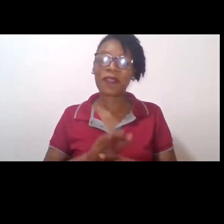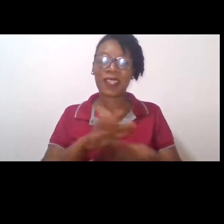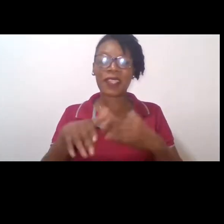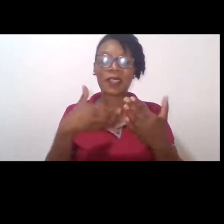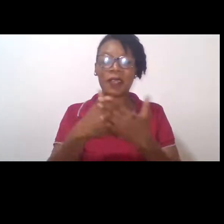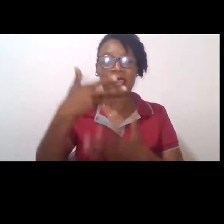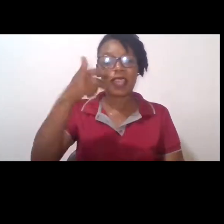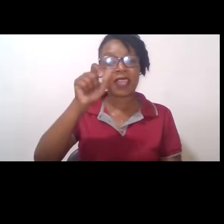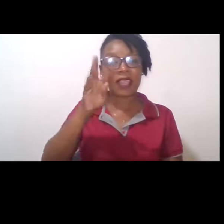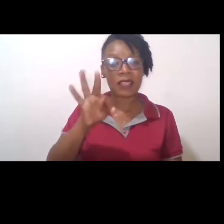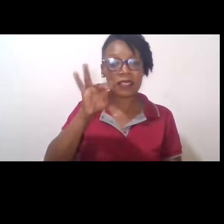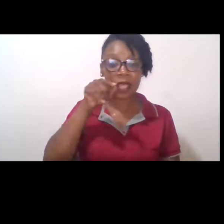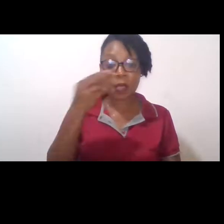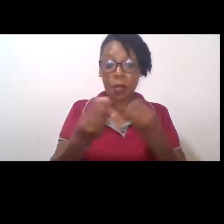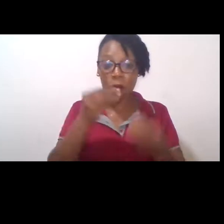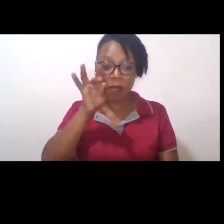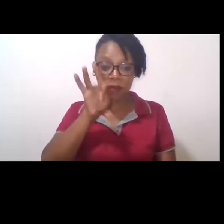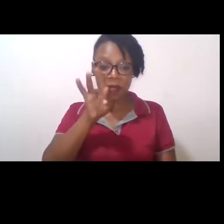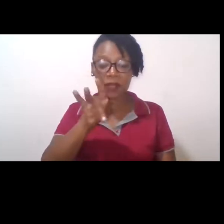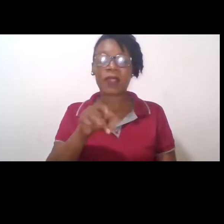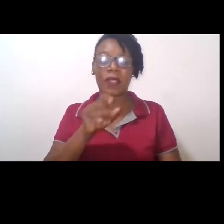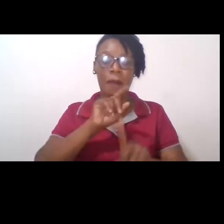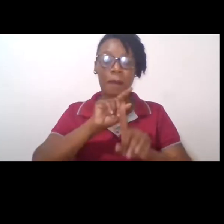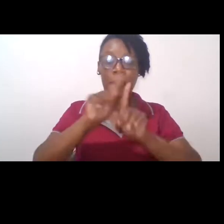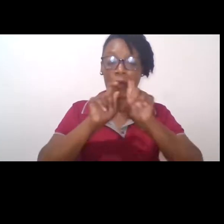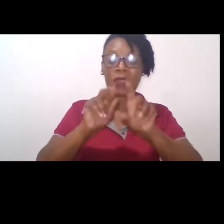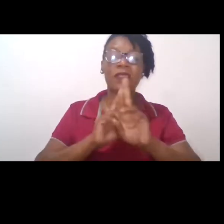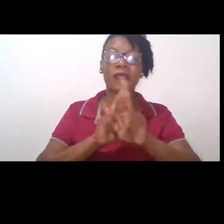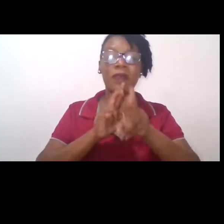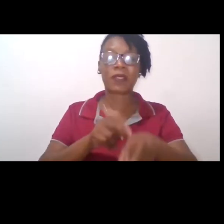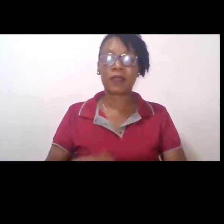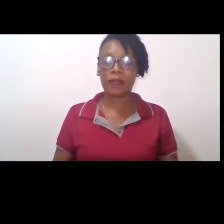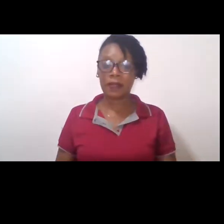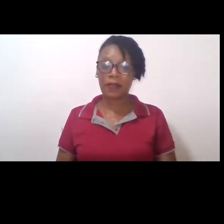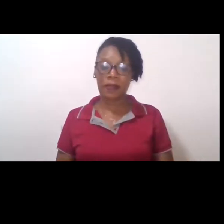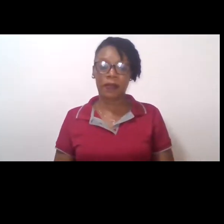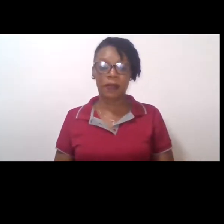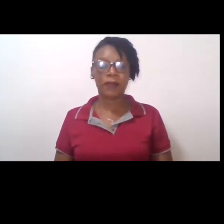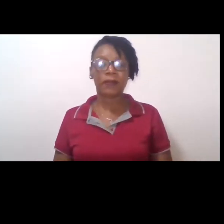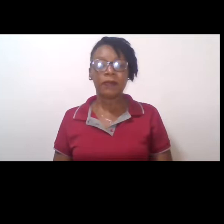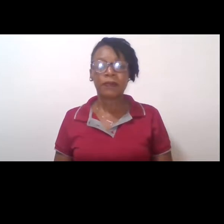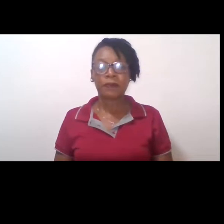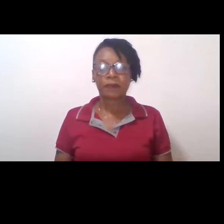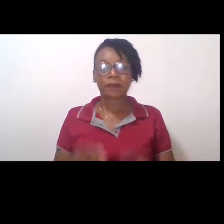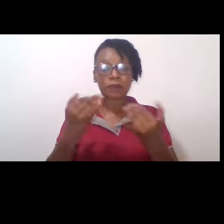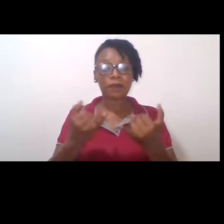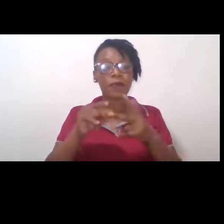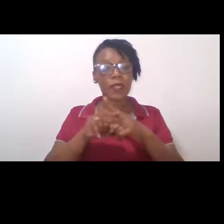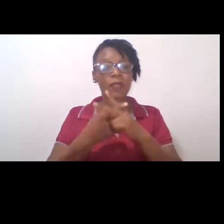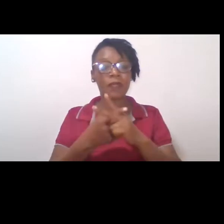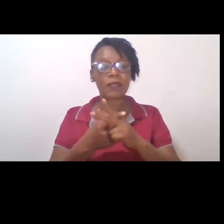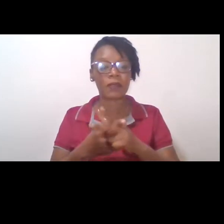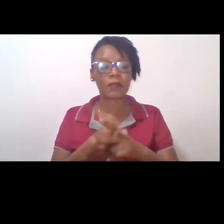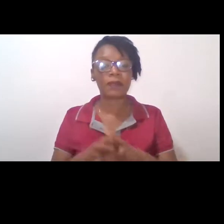como del botón de preguntas y respuestas. Así que me voy a permitir